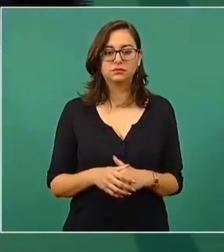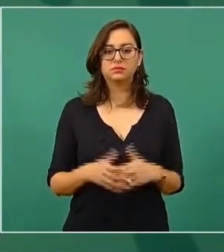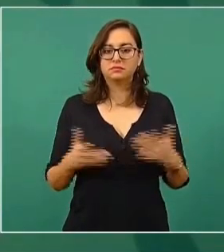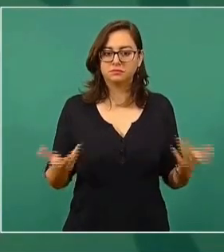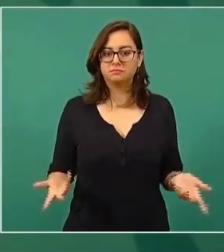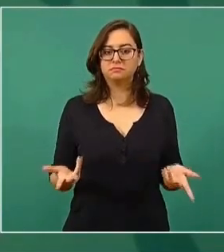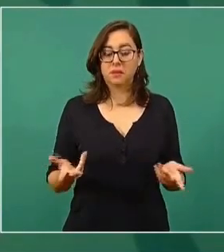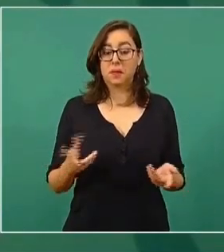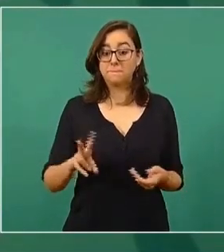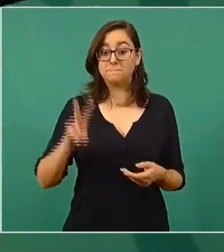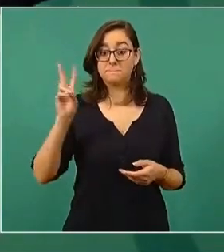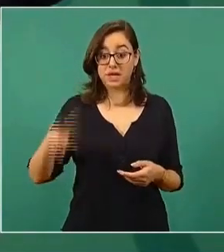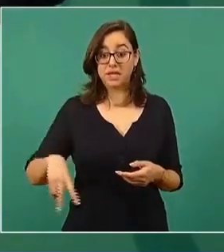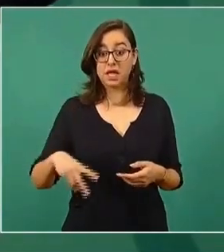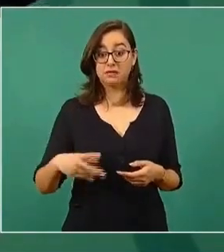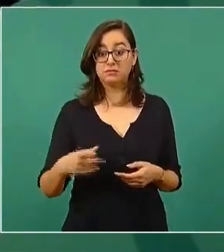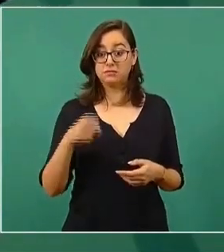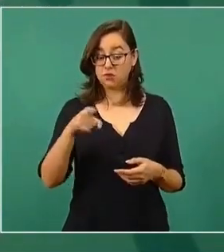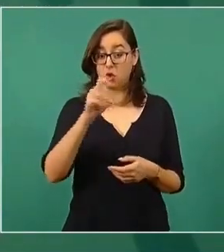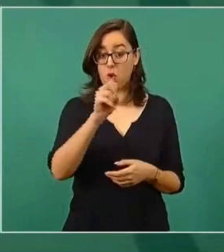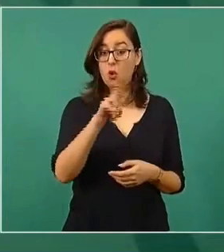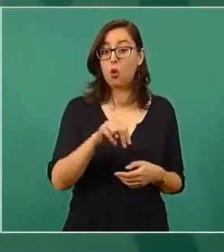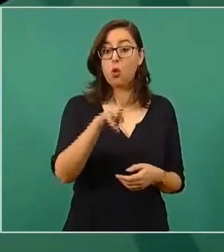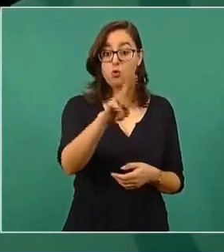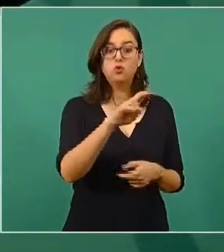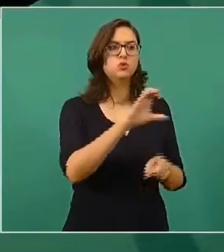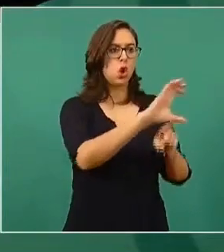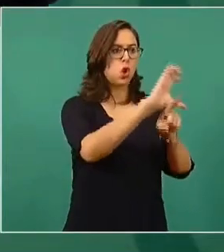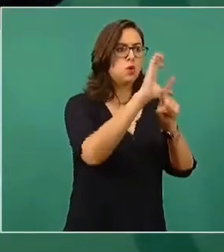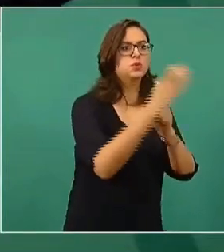Y hay comisiones de todo,